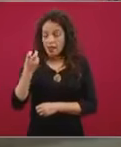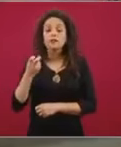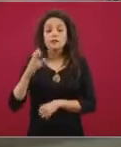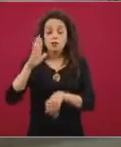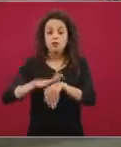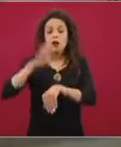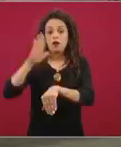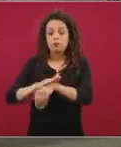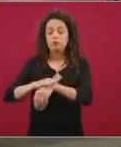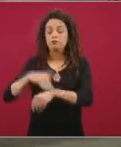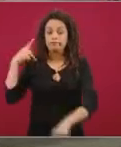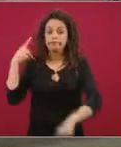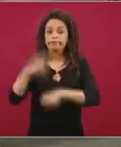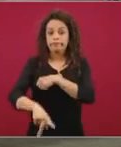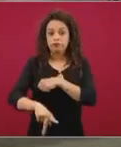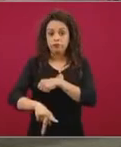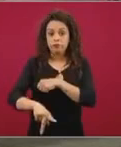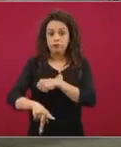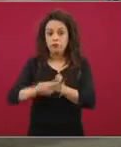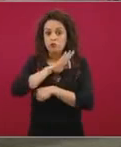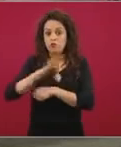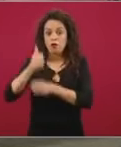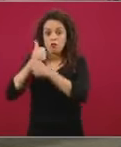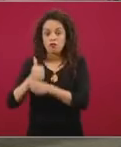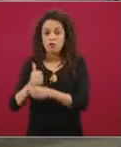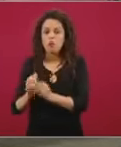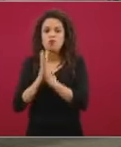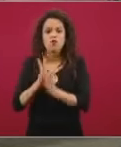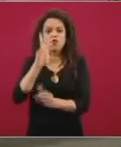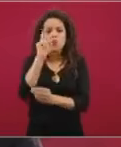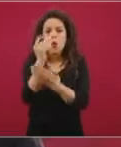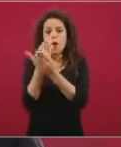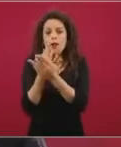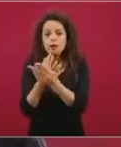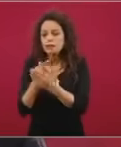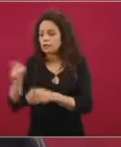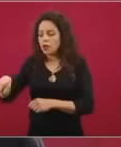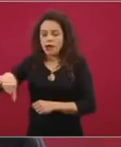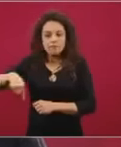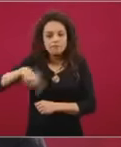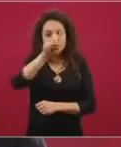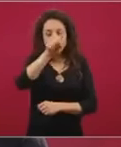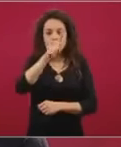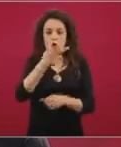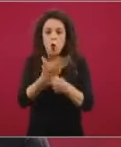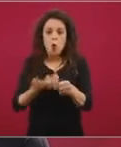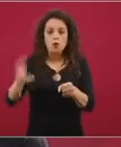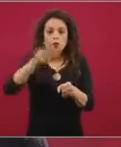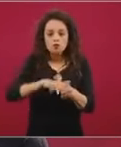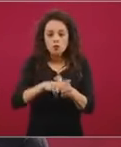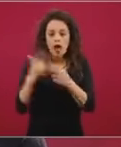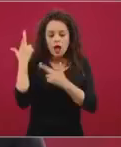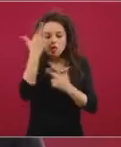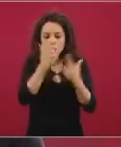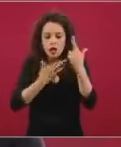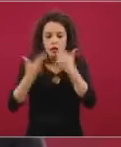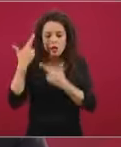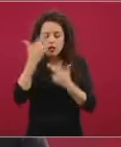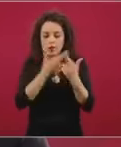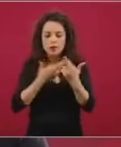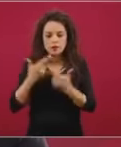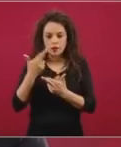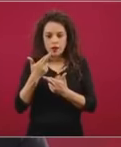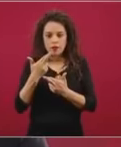complicaciones, no se espere, por favor, vaya al hospital, que le valoren y